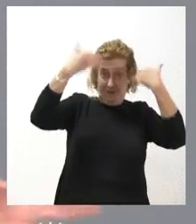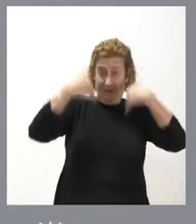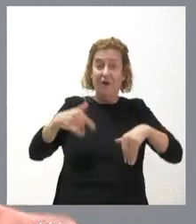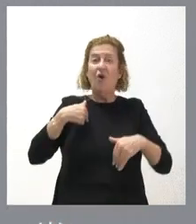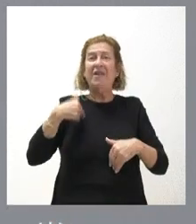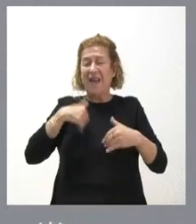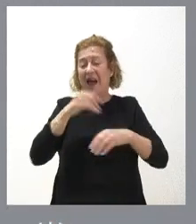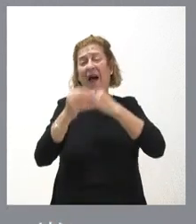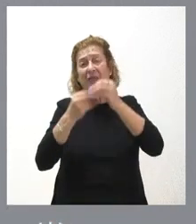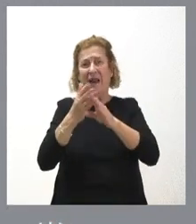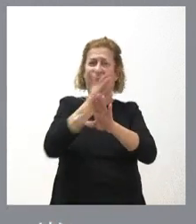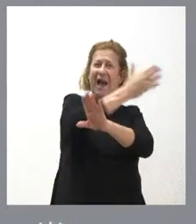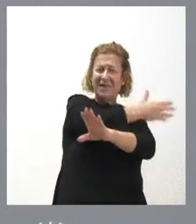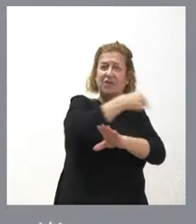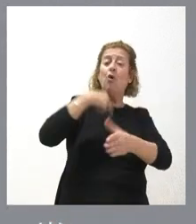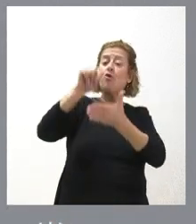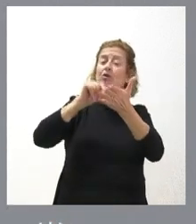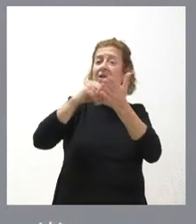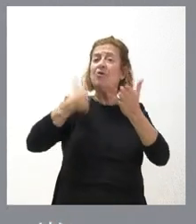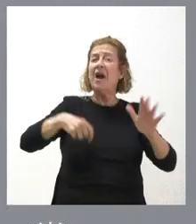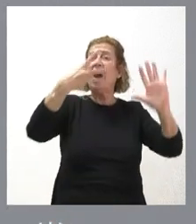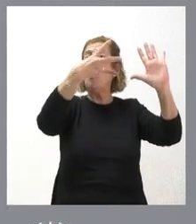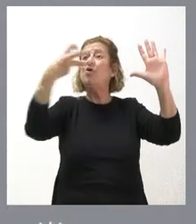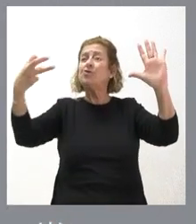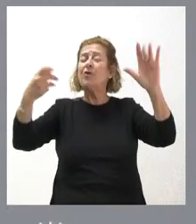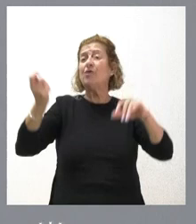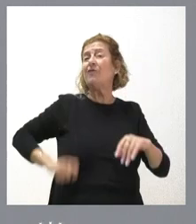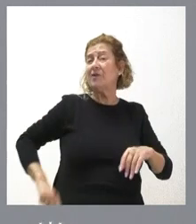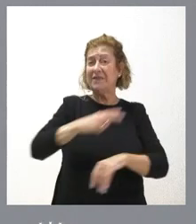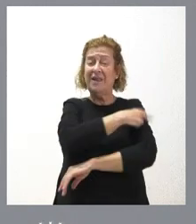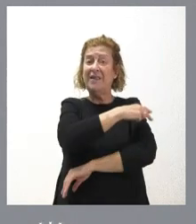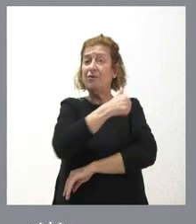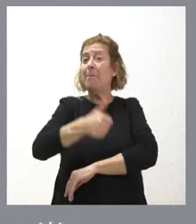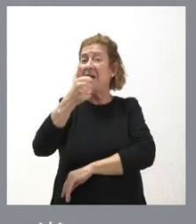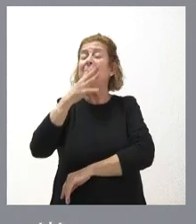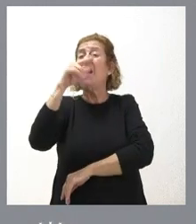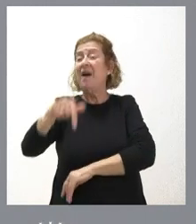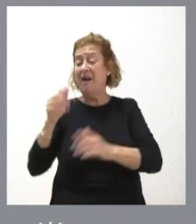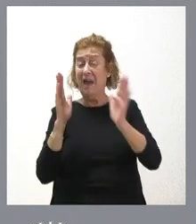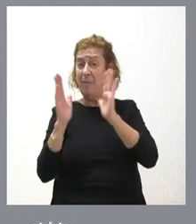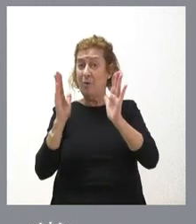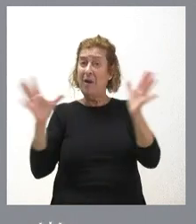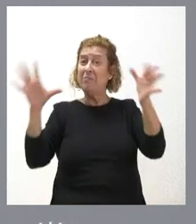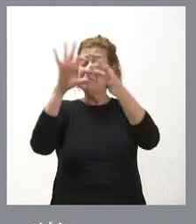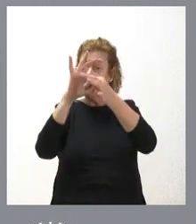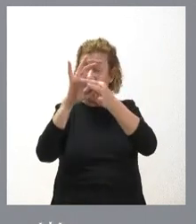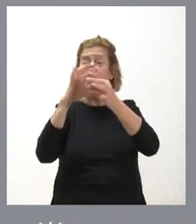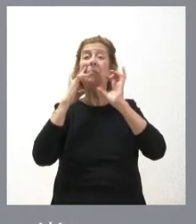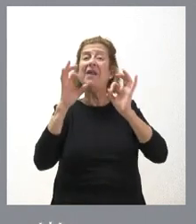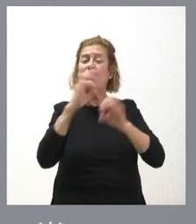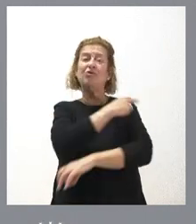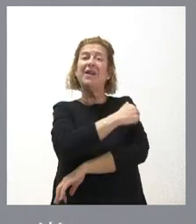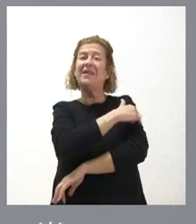previo de hecho hemos contratado 800 profesionales sanitarios más para esta época vinculada al riesgo sanitario que siempre se